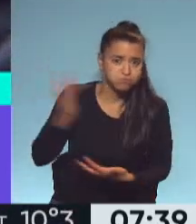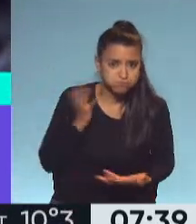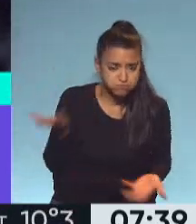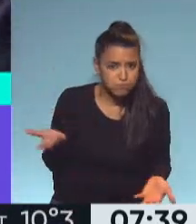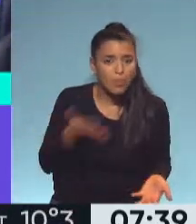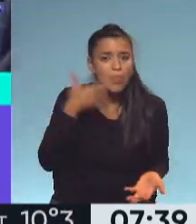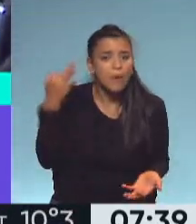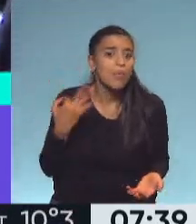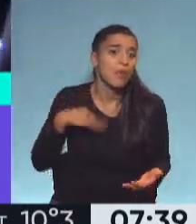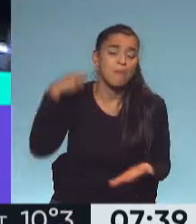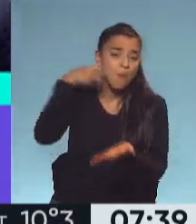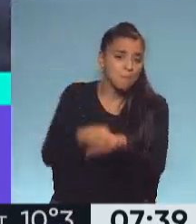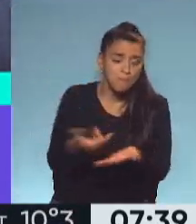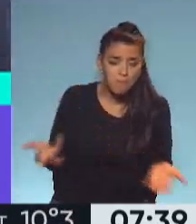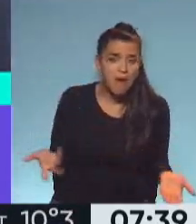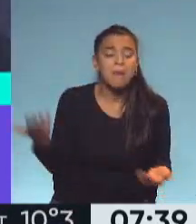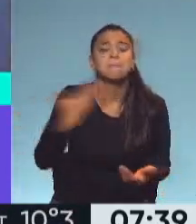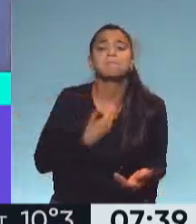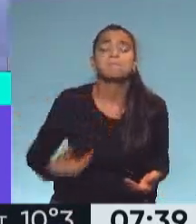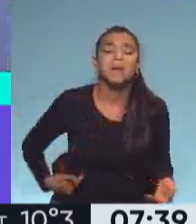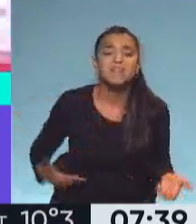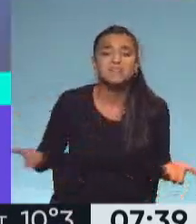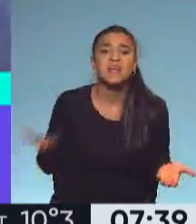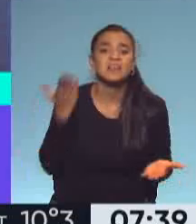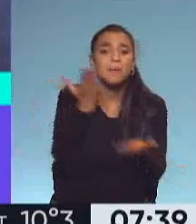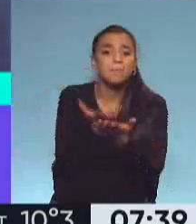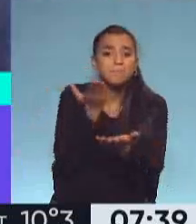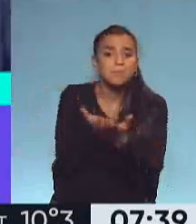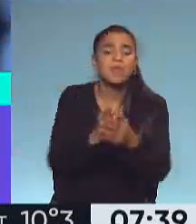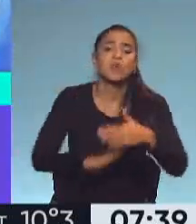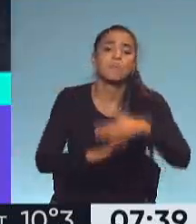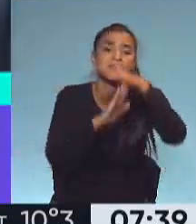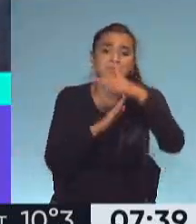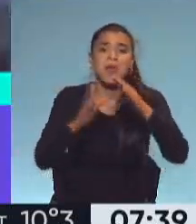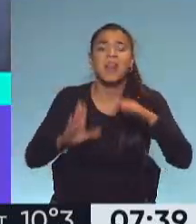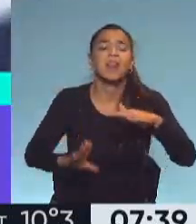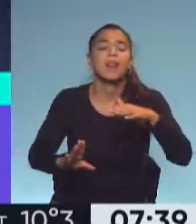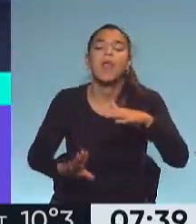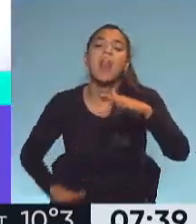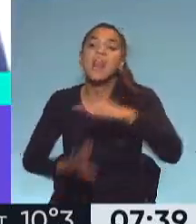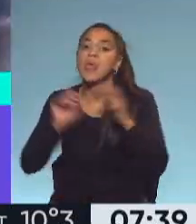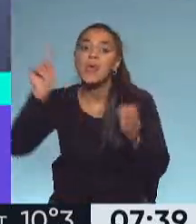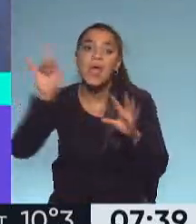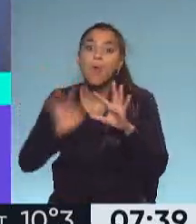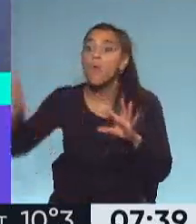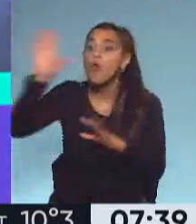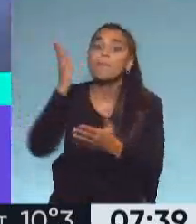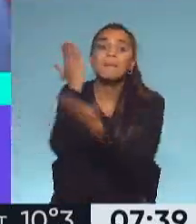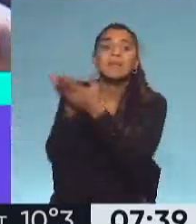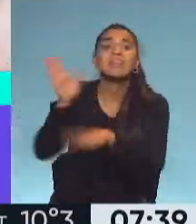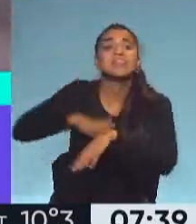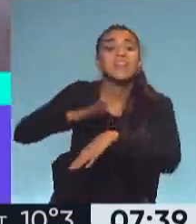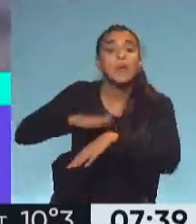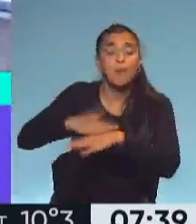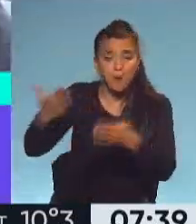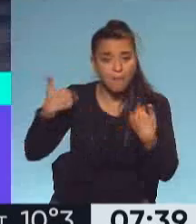la verdad que tenemos que pagar. Lo que está pidiendo el presidente a los principales líderes de Europa es tiempo necesario para poder pagar,